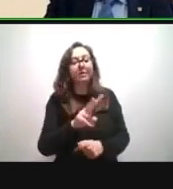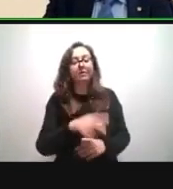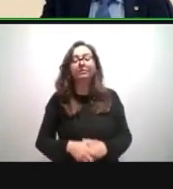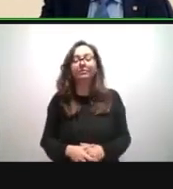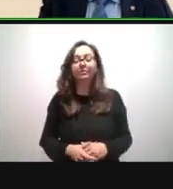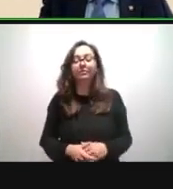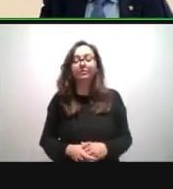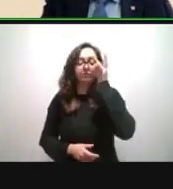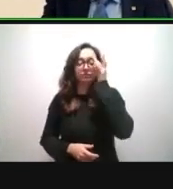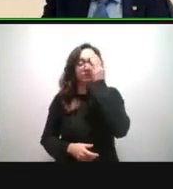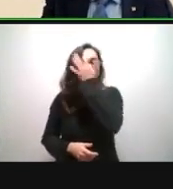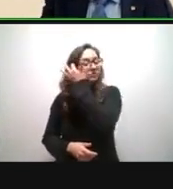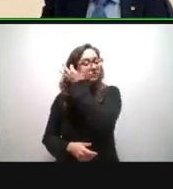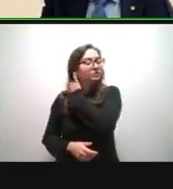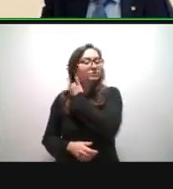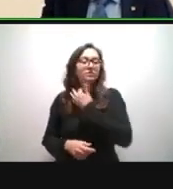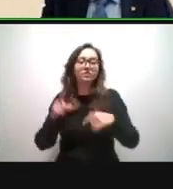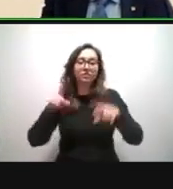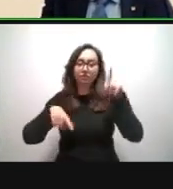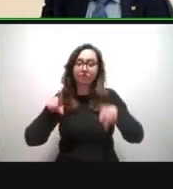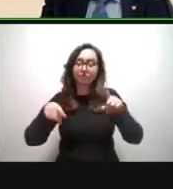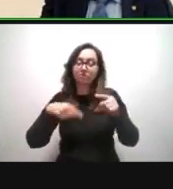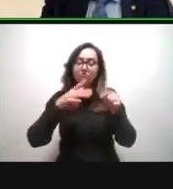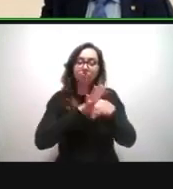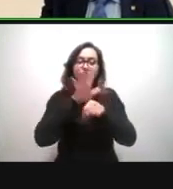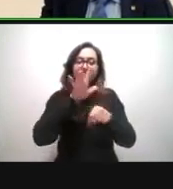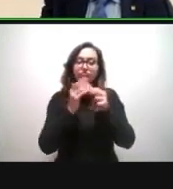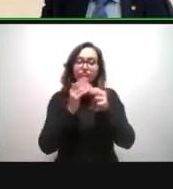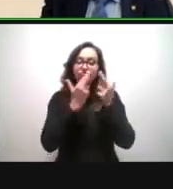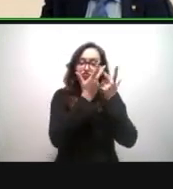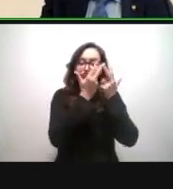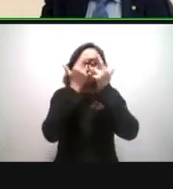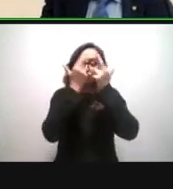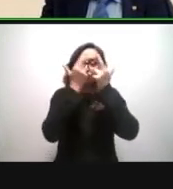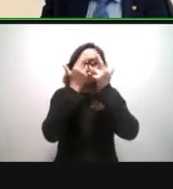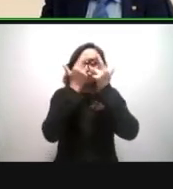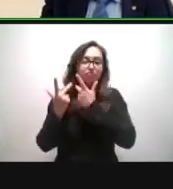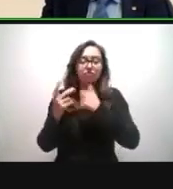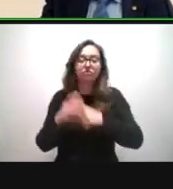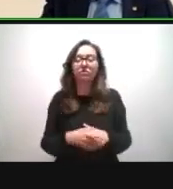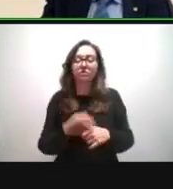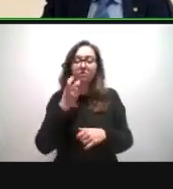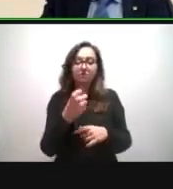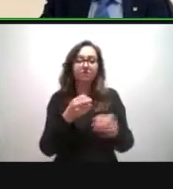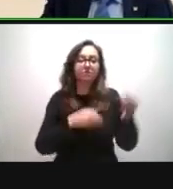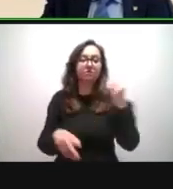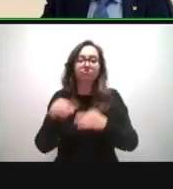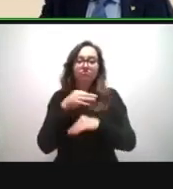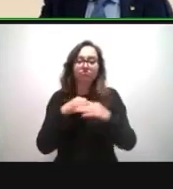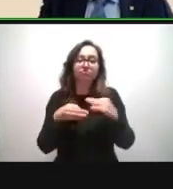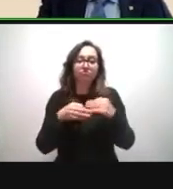del sitio donde está el trazo. Todas estas fracturas se acompañan de dolor, aumento de